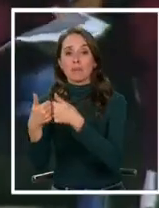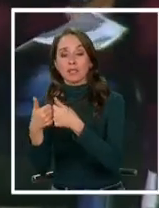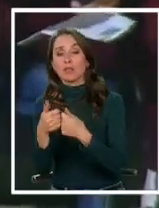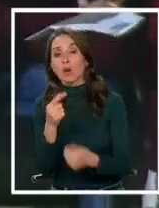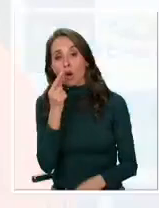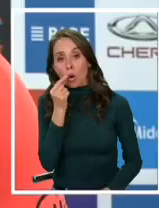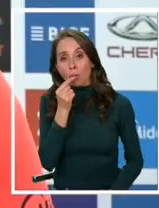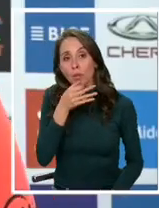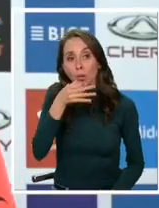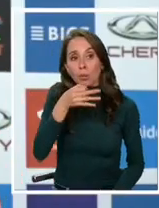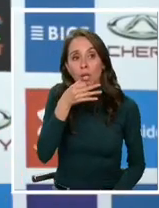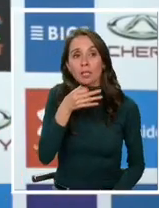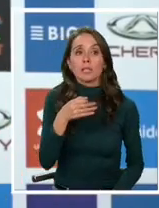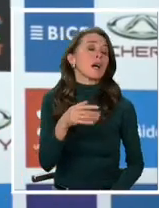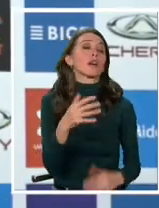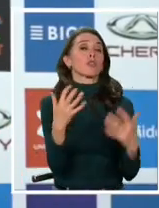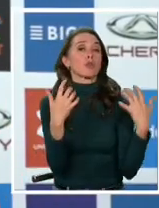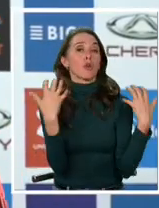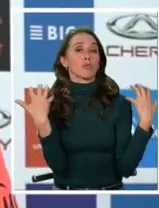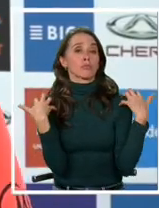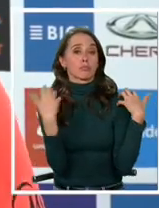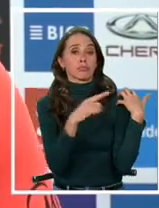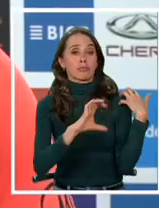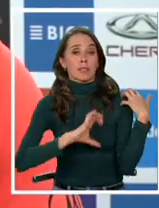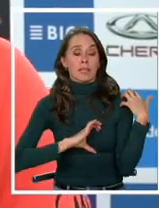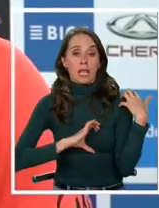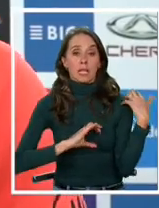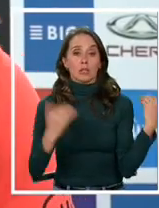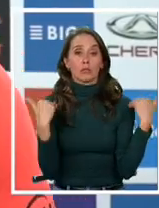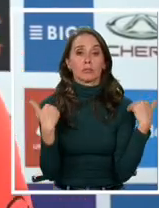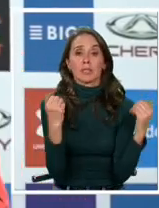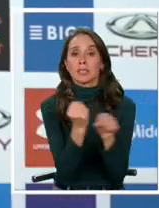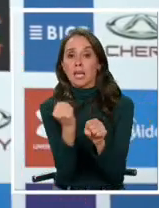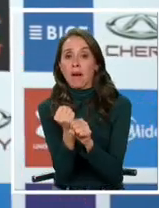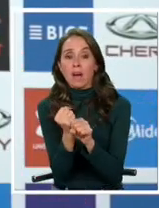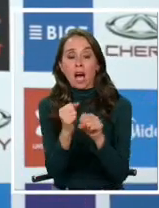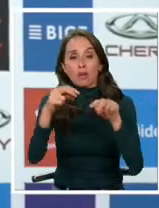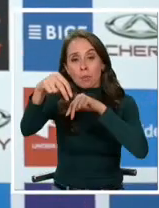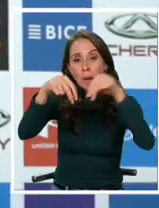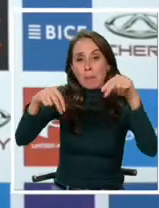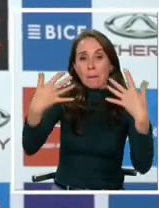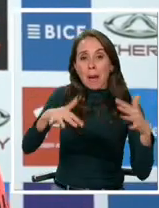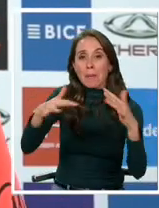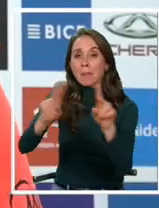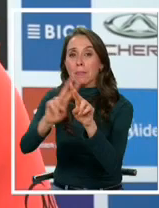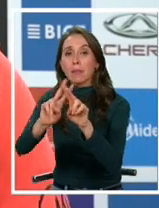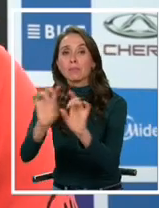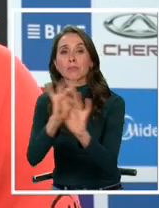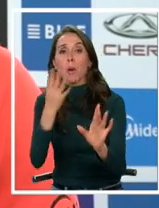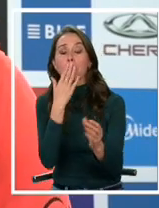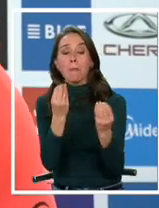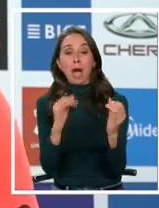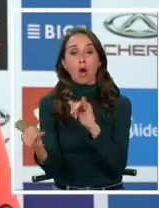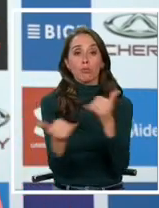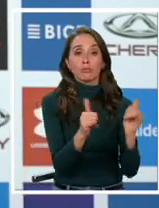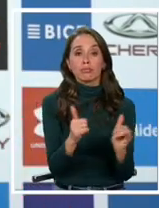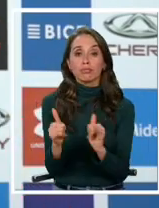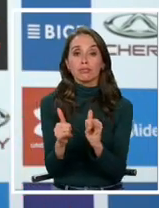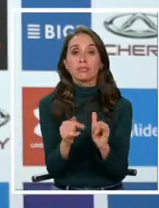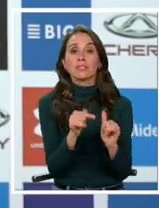a tener un tiempo de trabajo con el técnico donde vamos a corregir muchas cosas donde vamos a mejorar mucho y eso nos va a